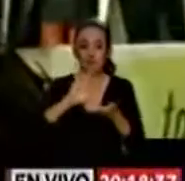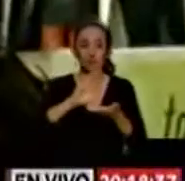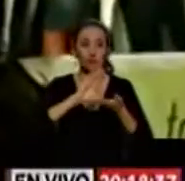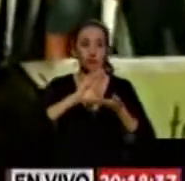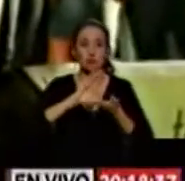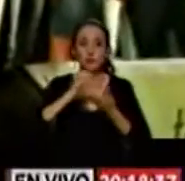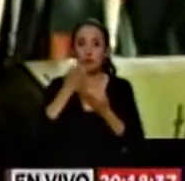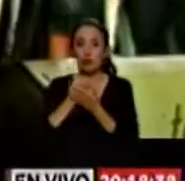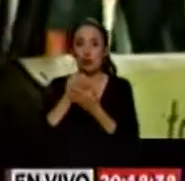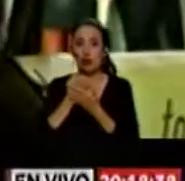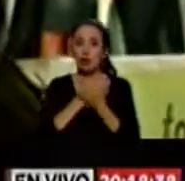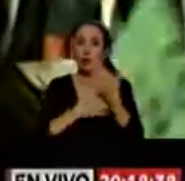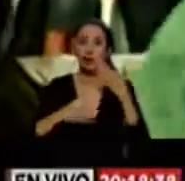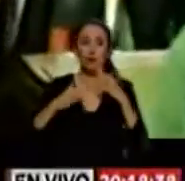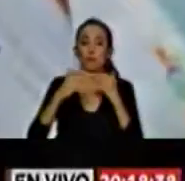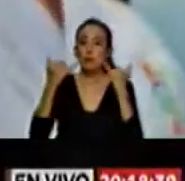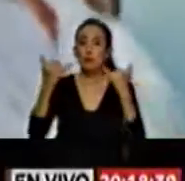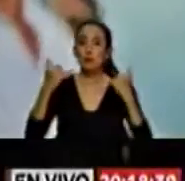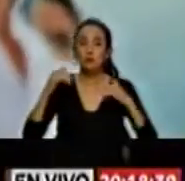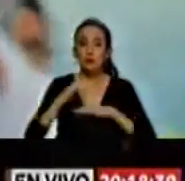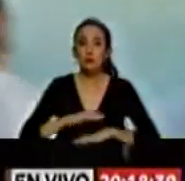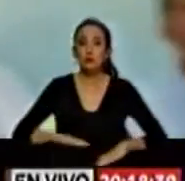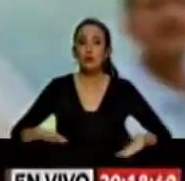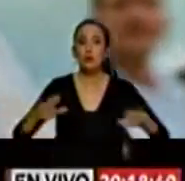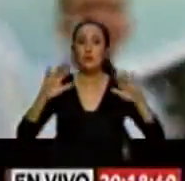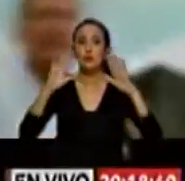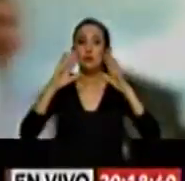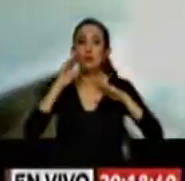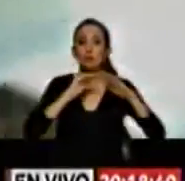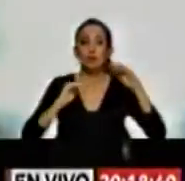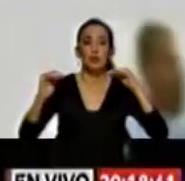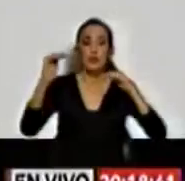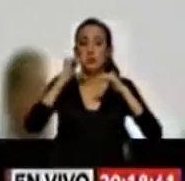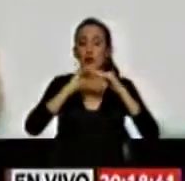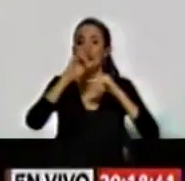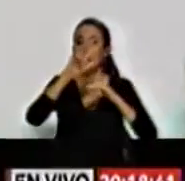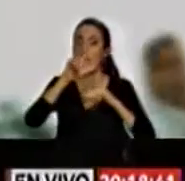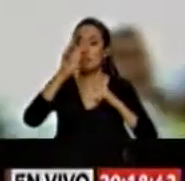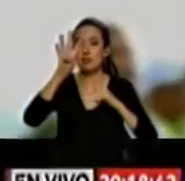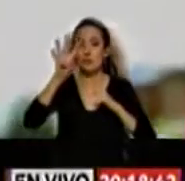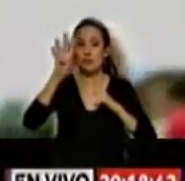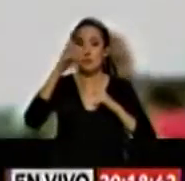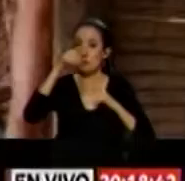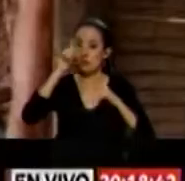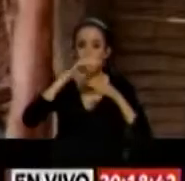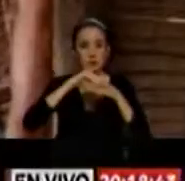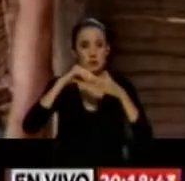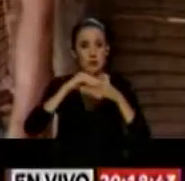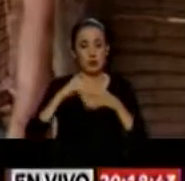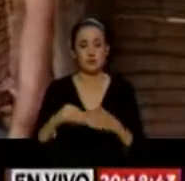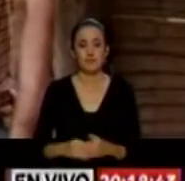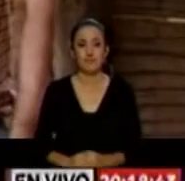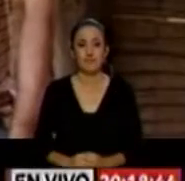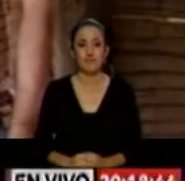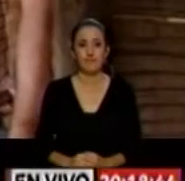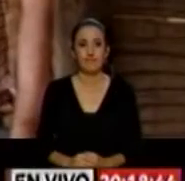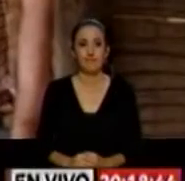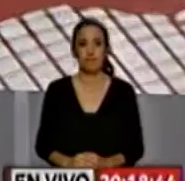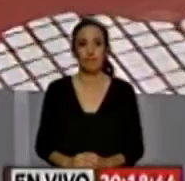recursos examinados corresponden a contratos que superan los $34 millones.